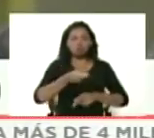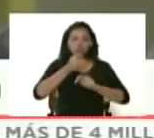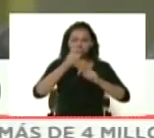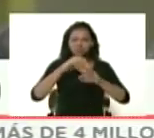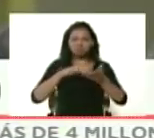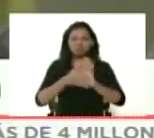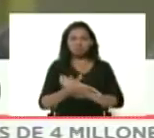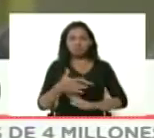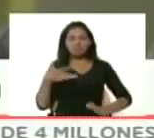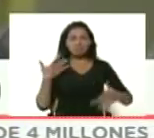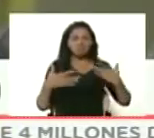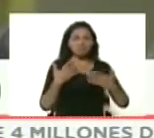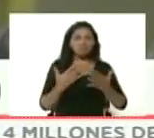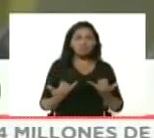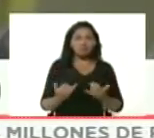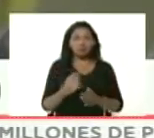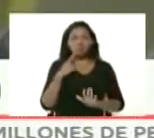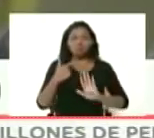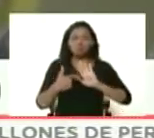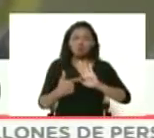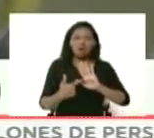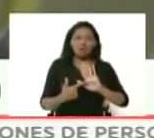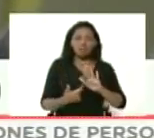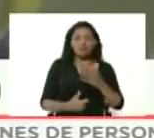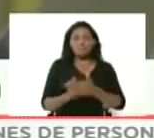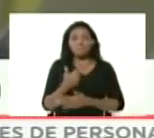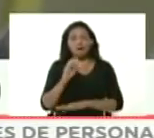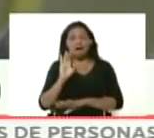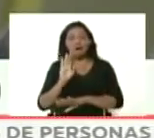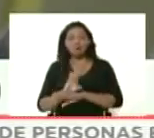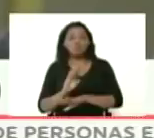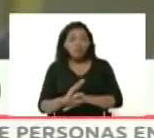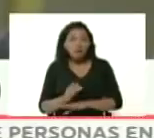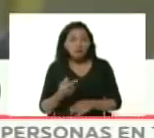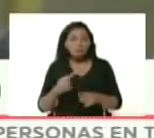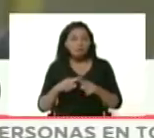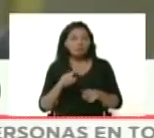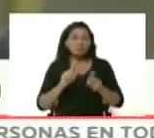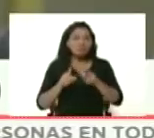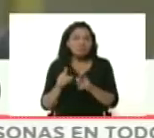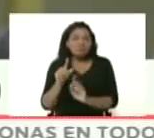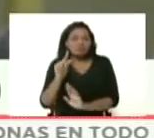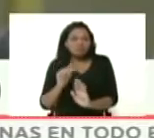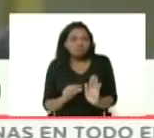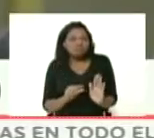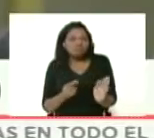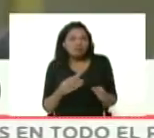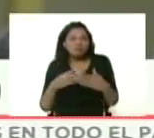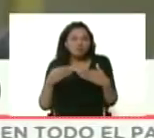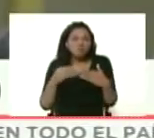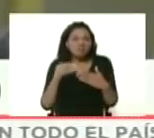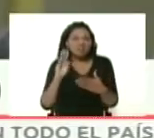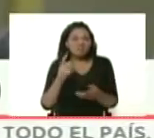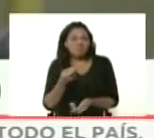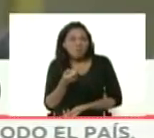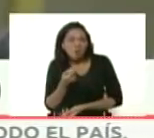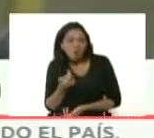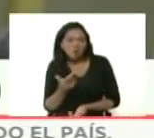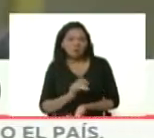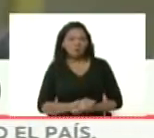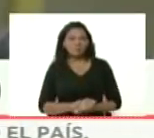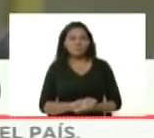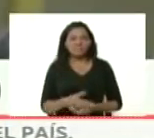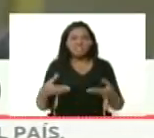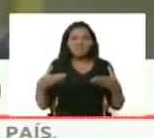una de las actividades que representa la mayor reserva y depende de menor cantidad de dólares. Entonces es un